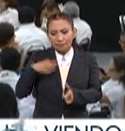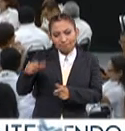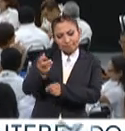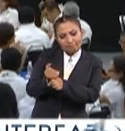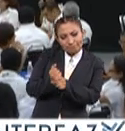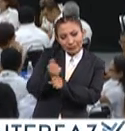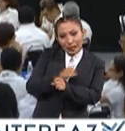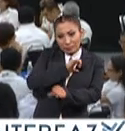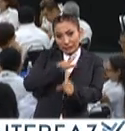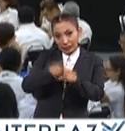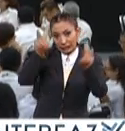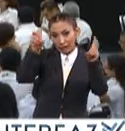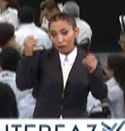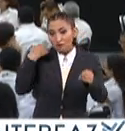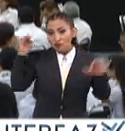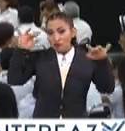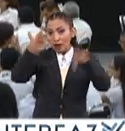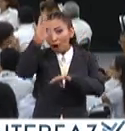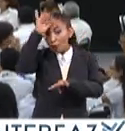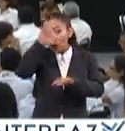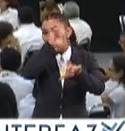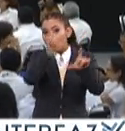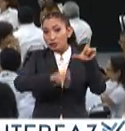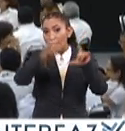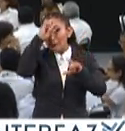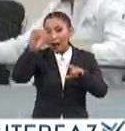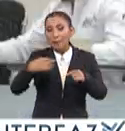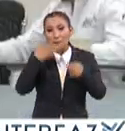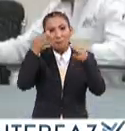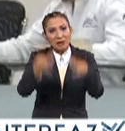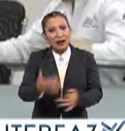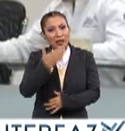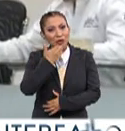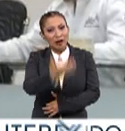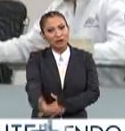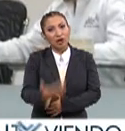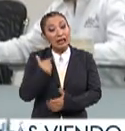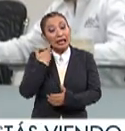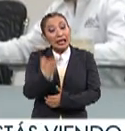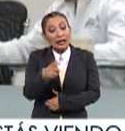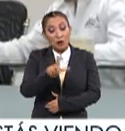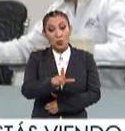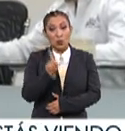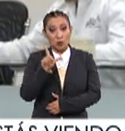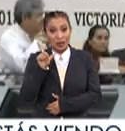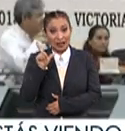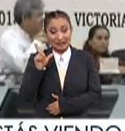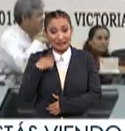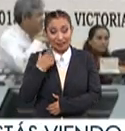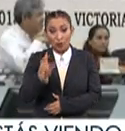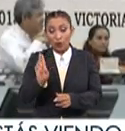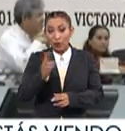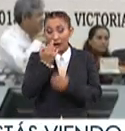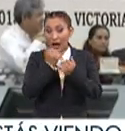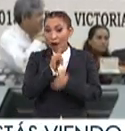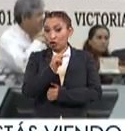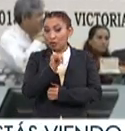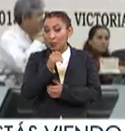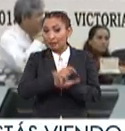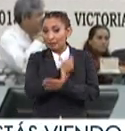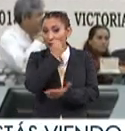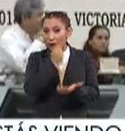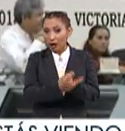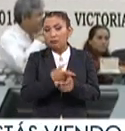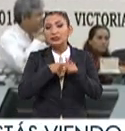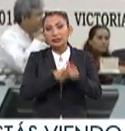cobertura especial sobre los foros del Acuerdo Nacional para el Bienestar de la Educación. Y este lunes, en la Universidad Autónoma de